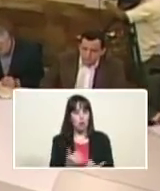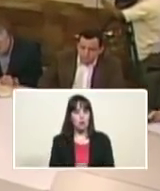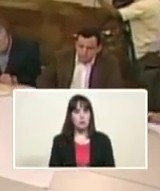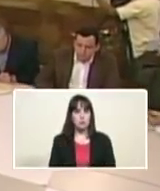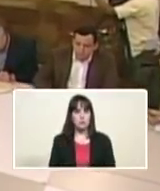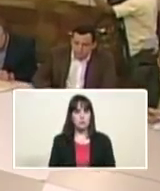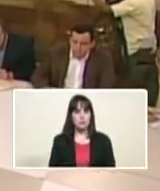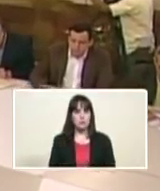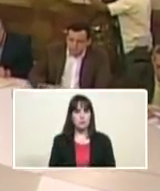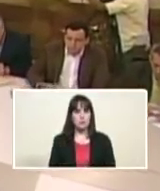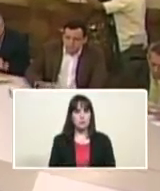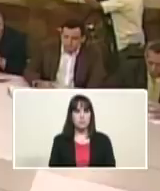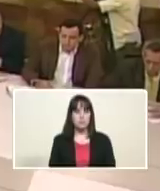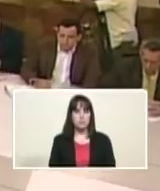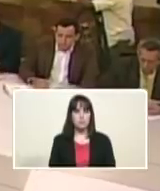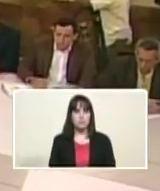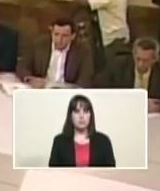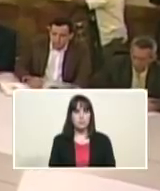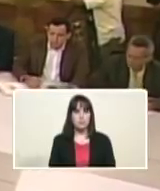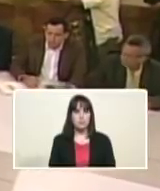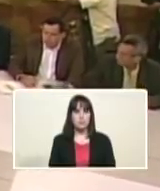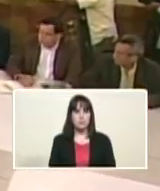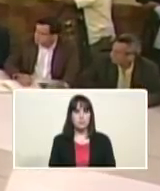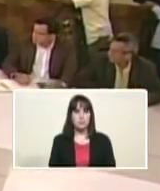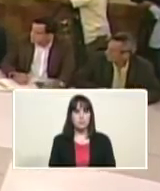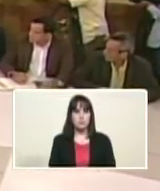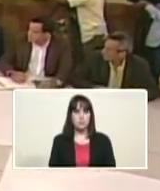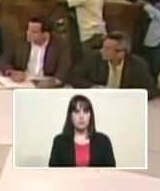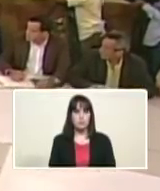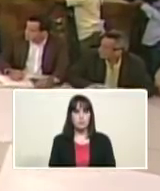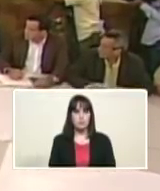tiene sus primeros buenos resultados.